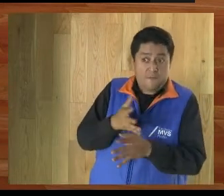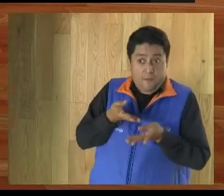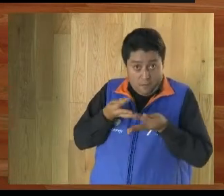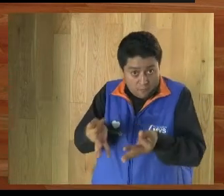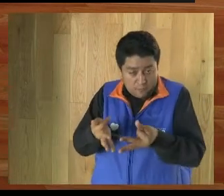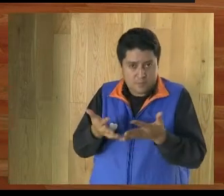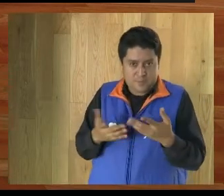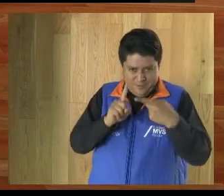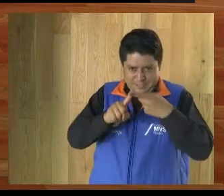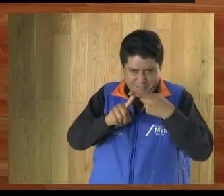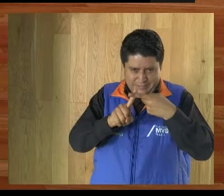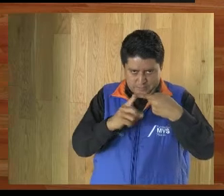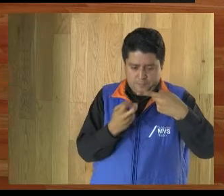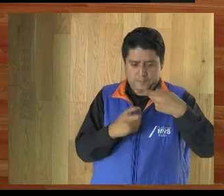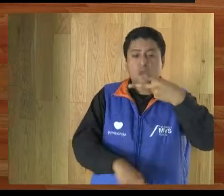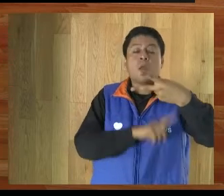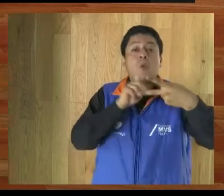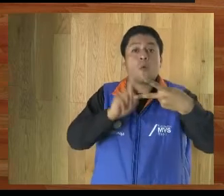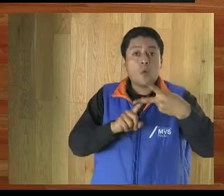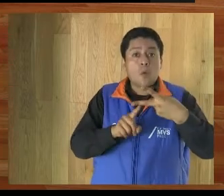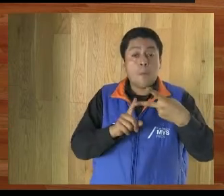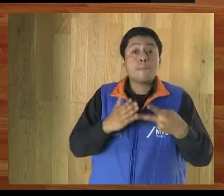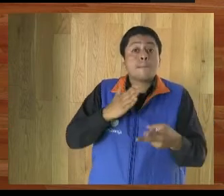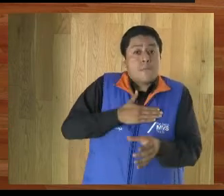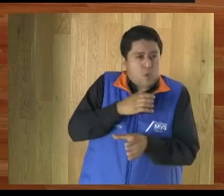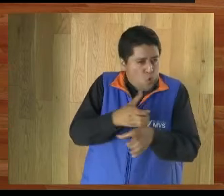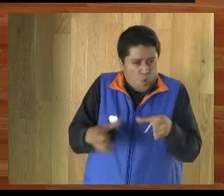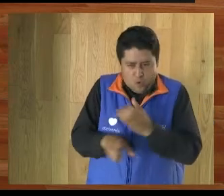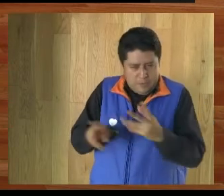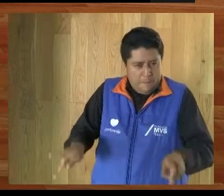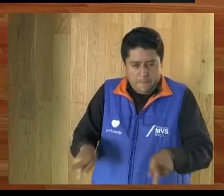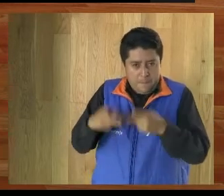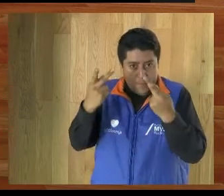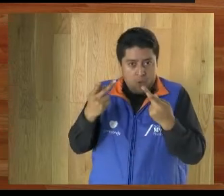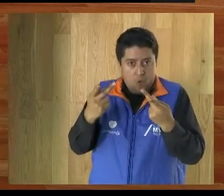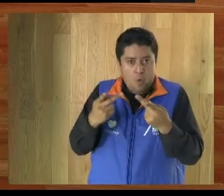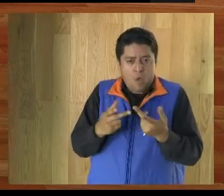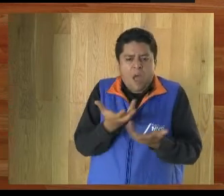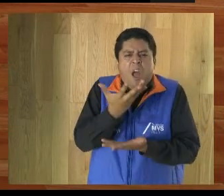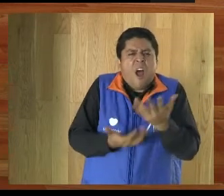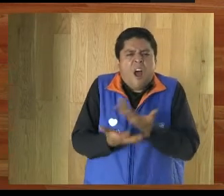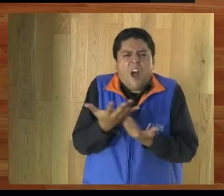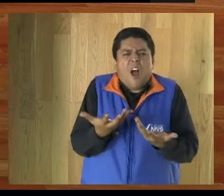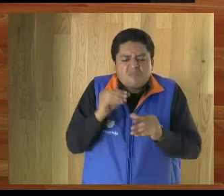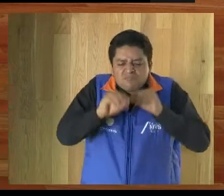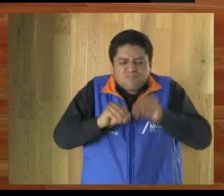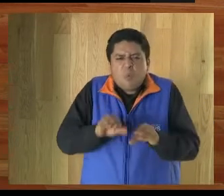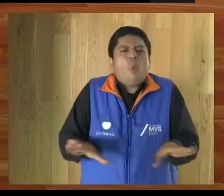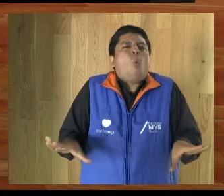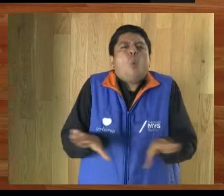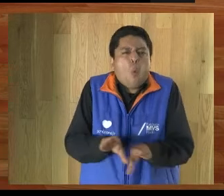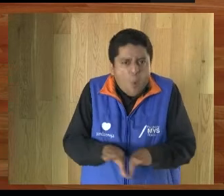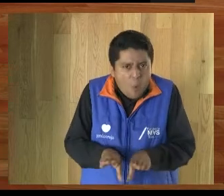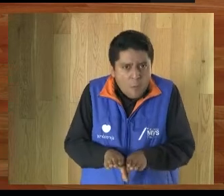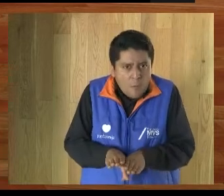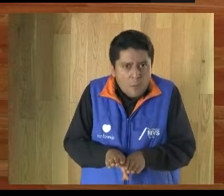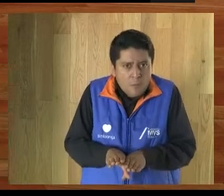en día sabemos de cómo haces tú ese producto, y ahí entra la parte también